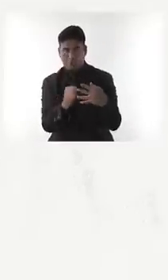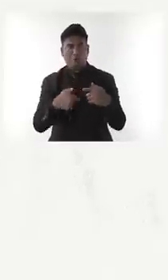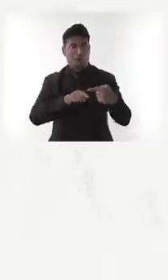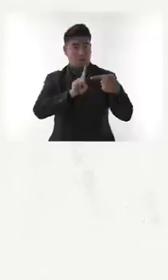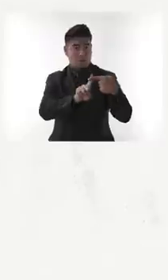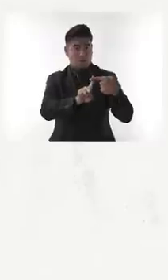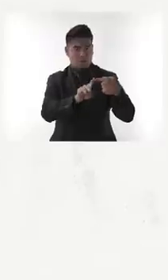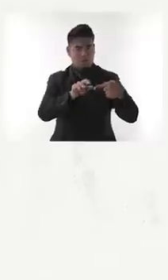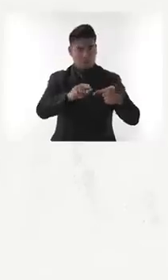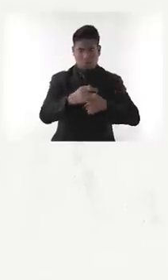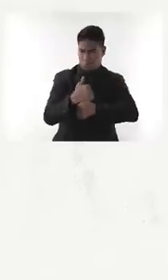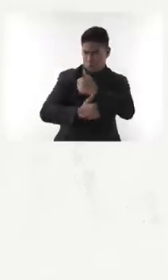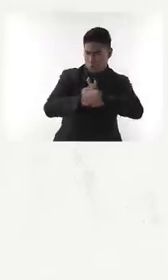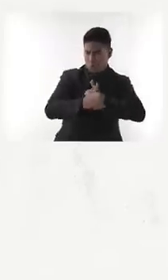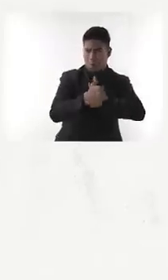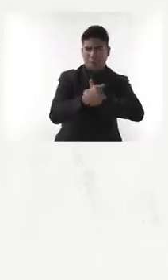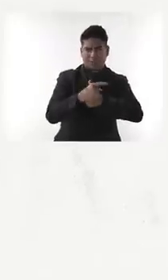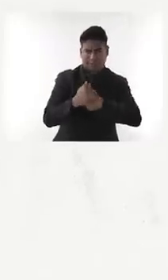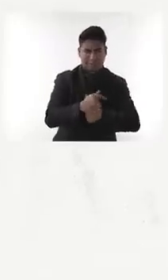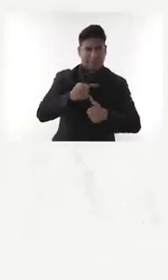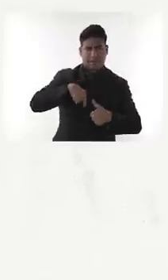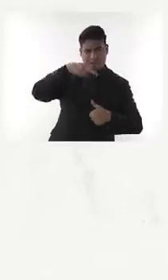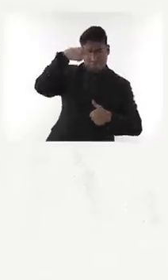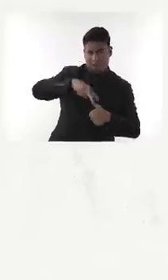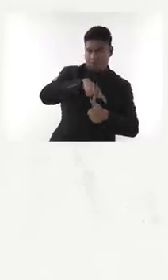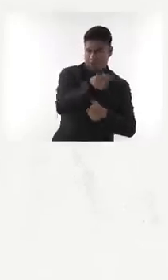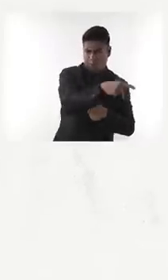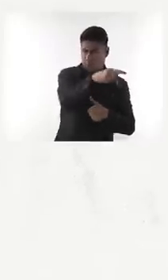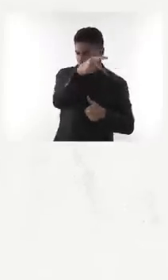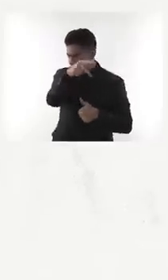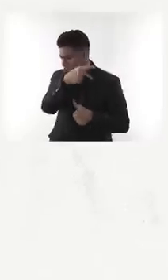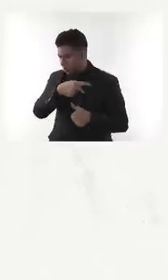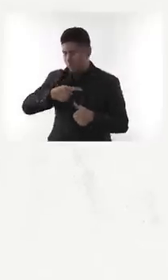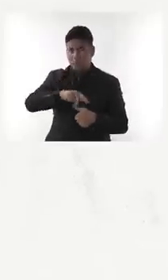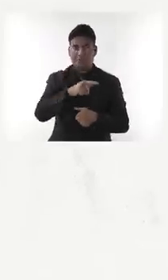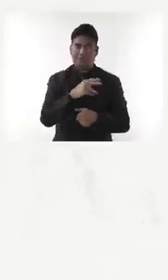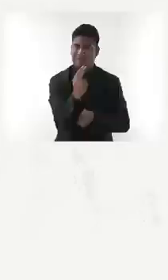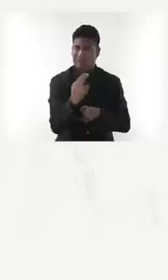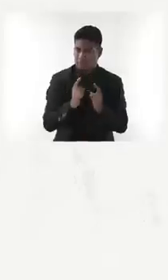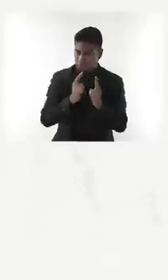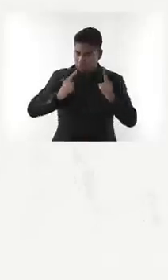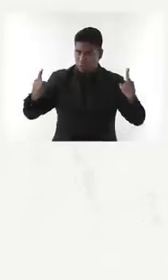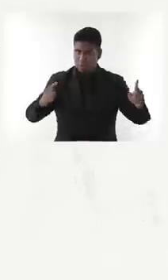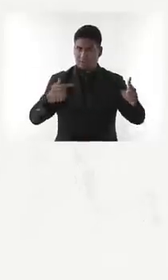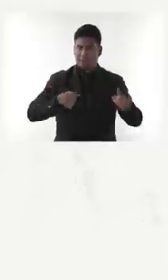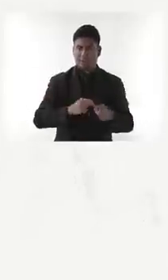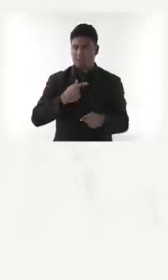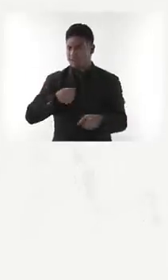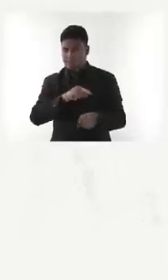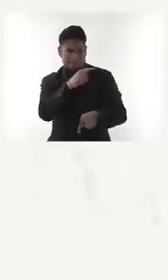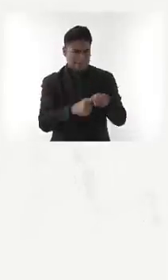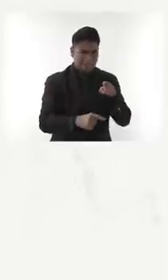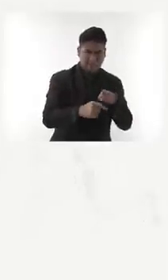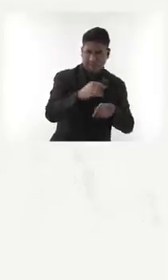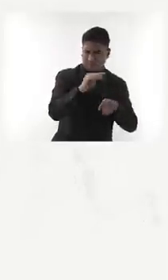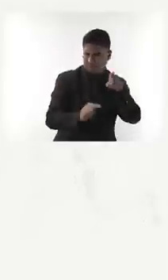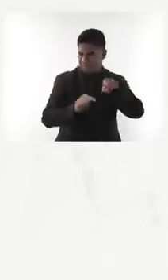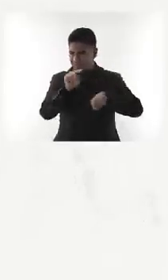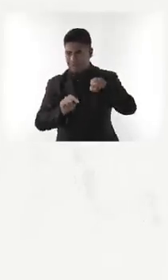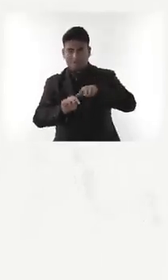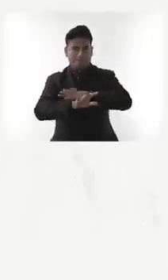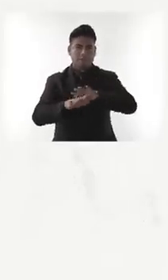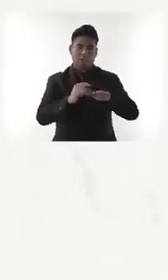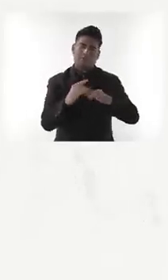local, eliminando el repechaje y retomando el ascenso y el descenso. Segundo, fomentando la exportación de jugadores a